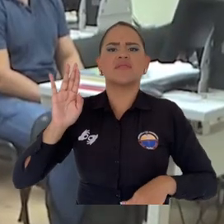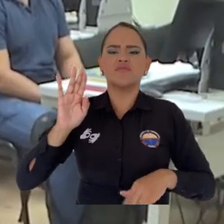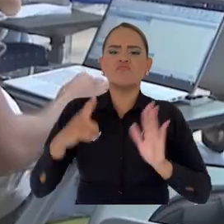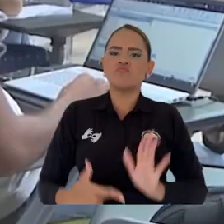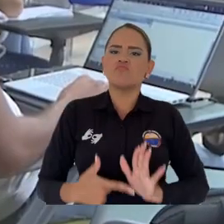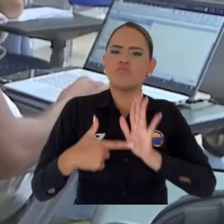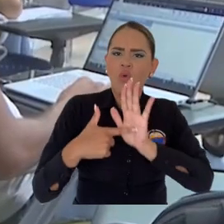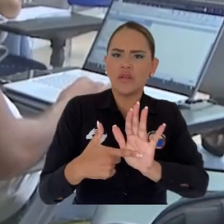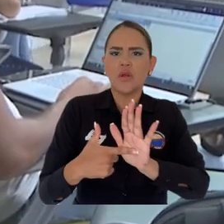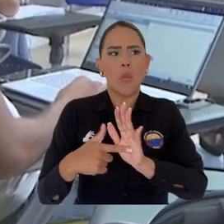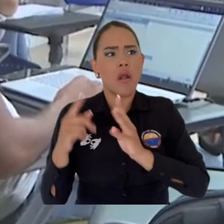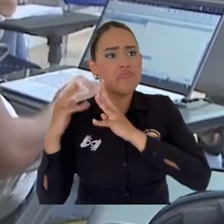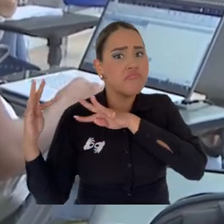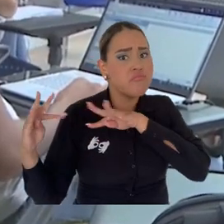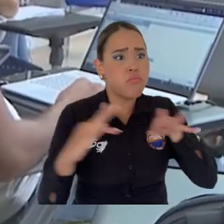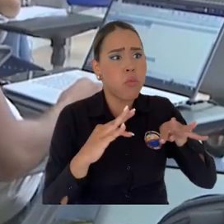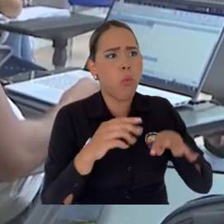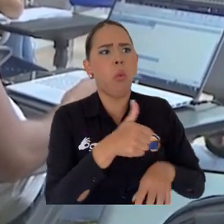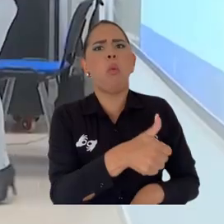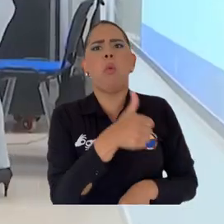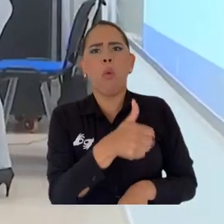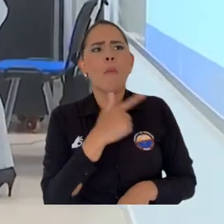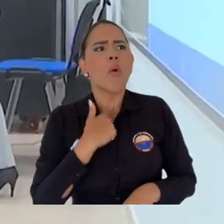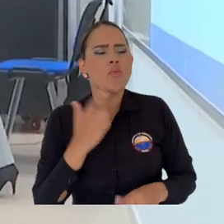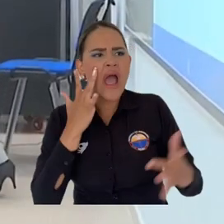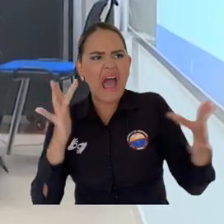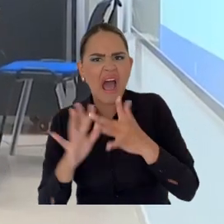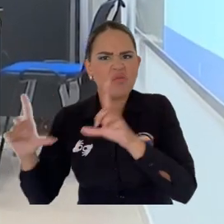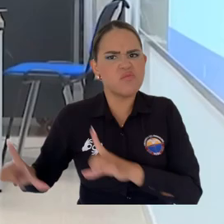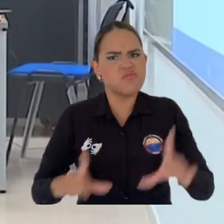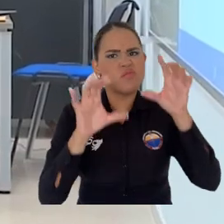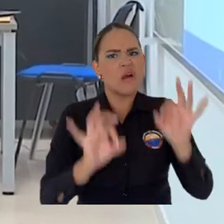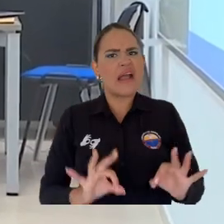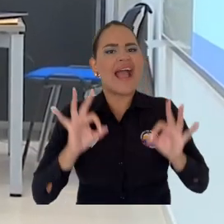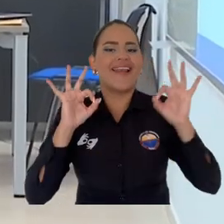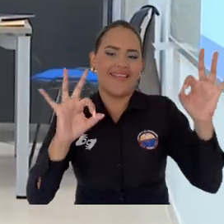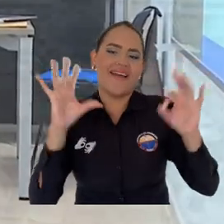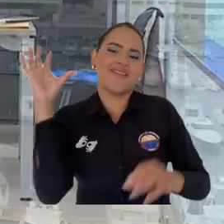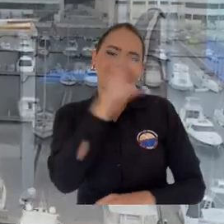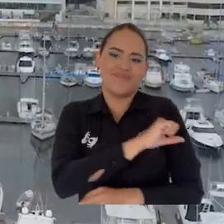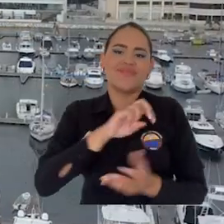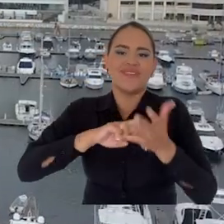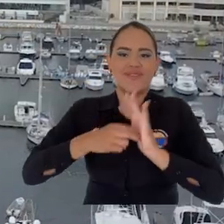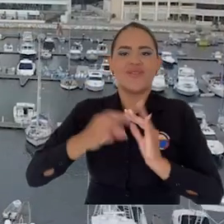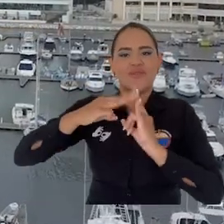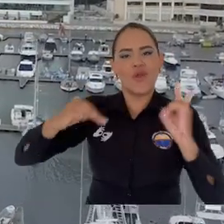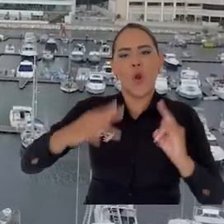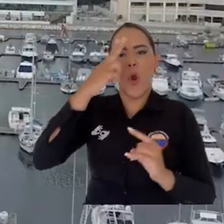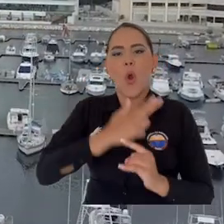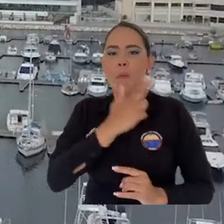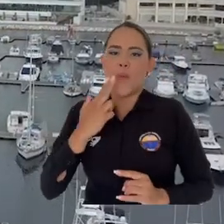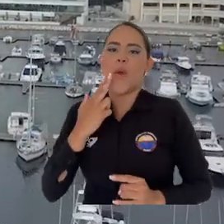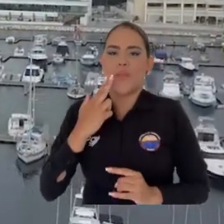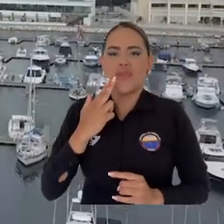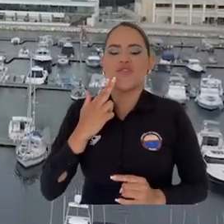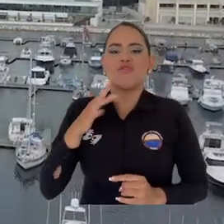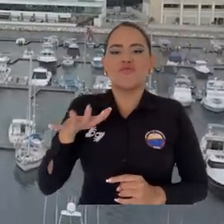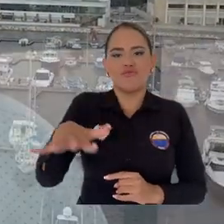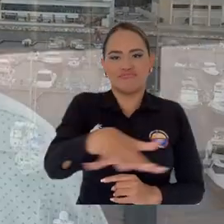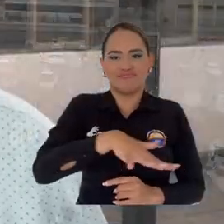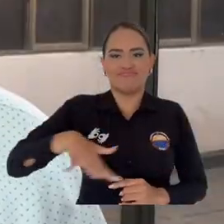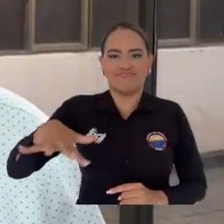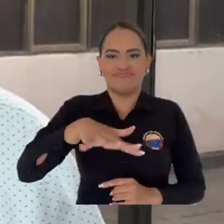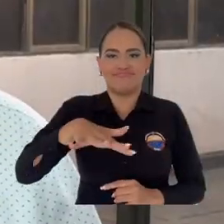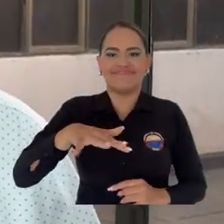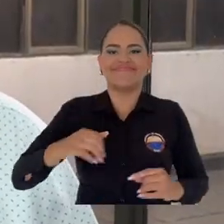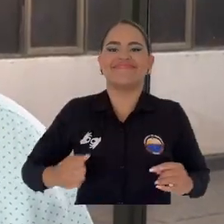en referente para quienes buscan una oferta de posgrado con formación en alta calidad, ratificando su compromiso con el territorio. Y